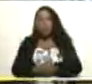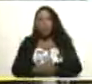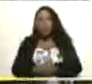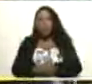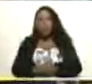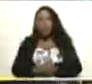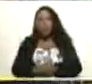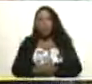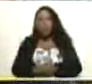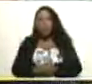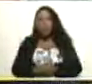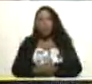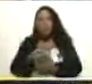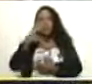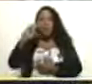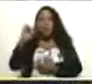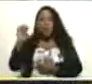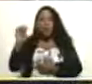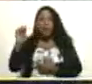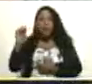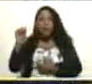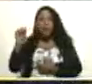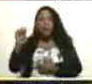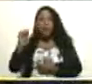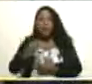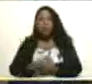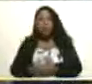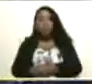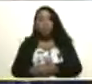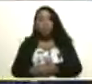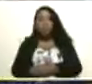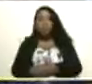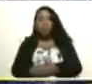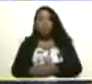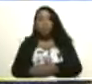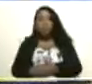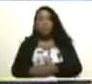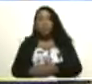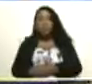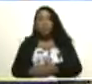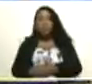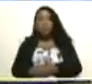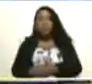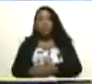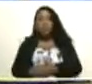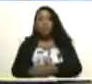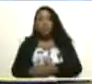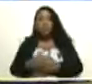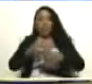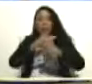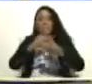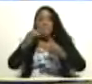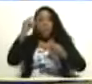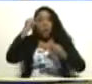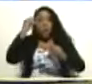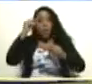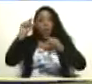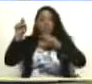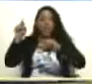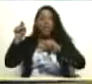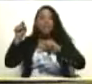El Consejo Nacional Electoral al mediodía de aquel día